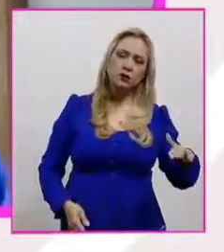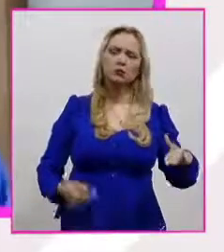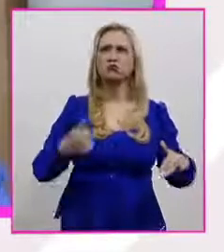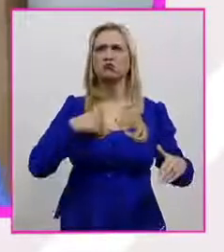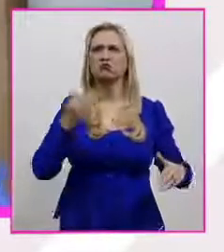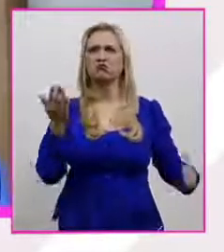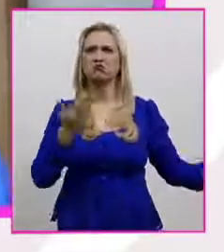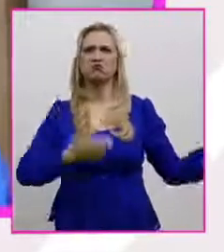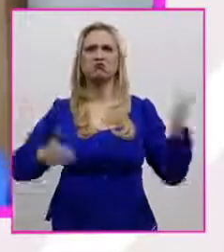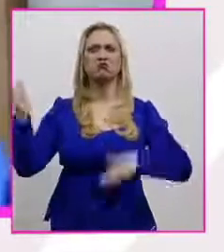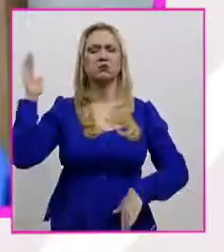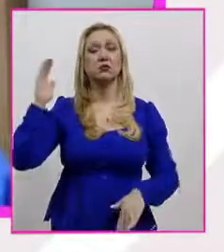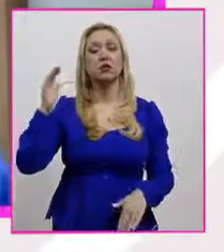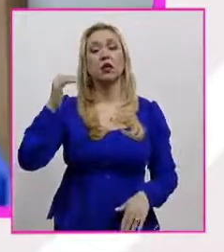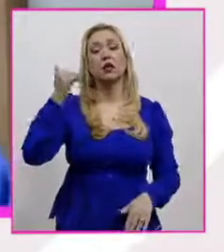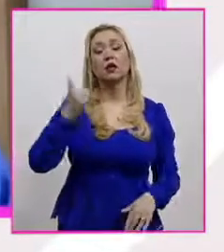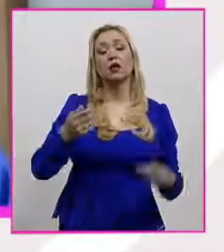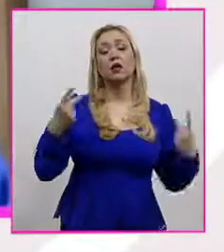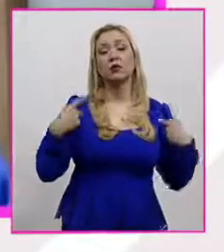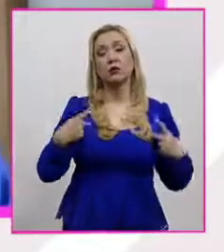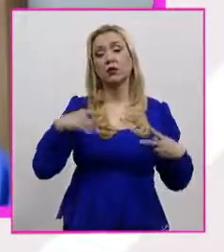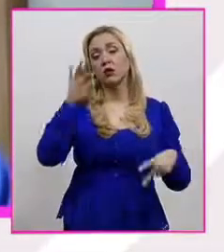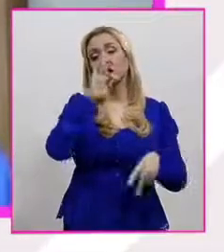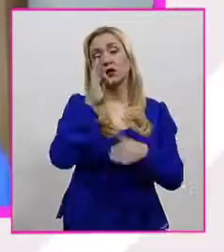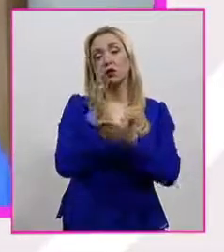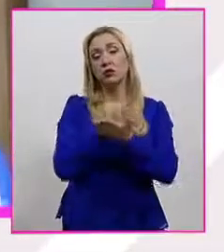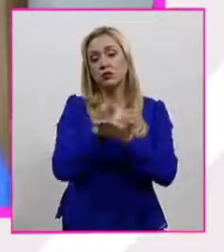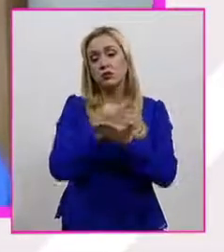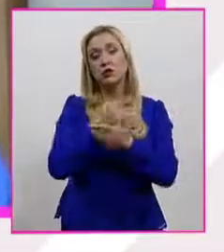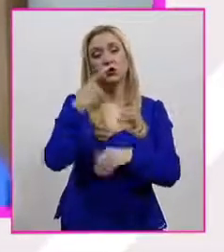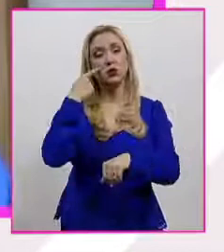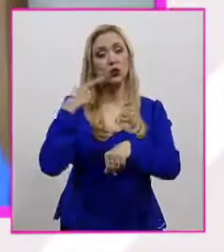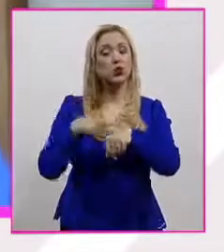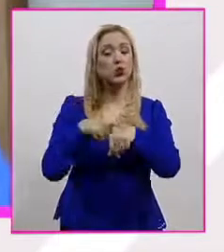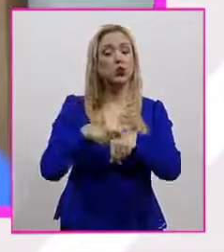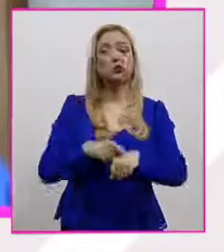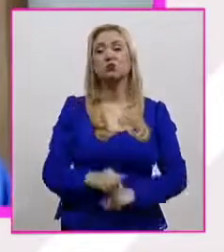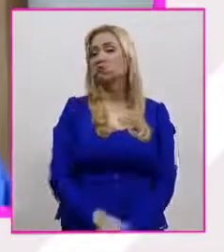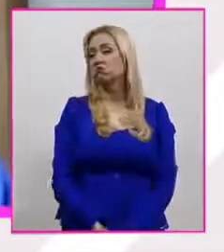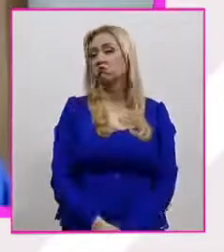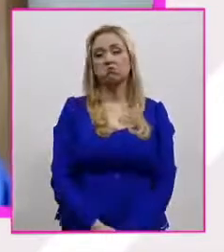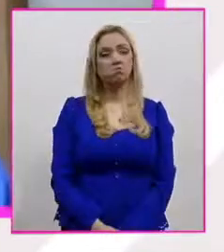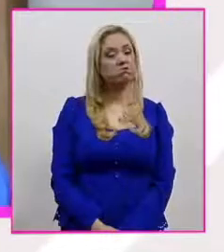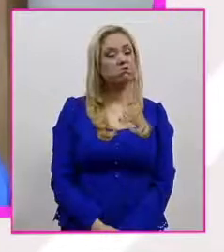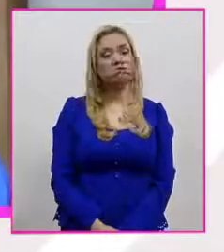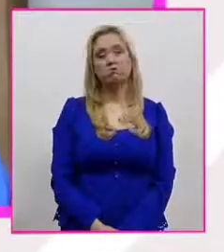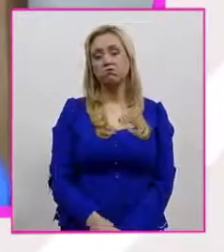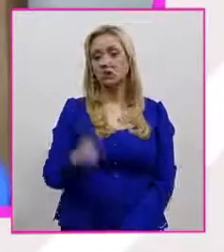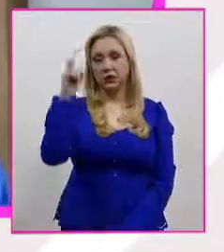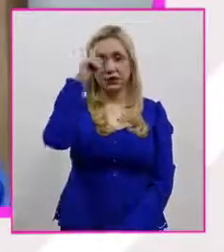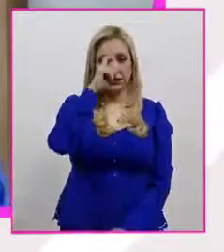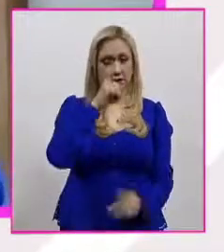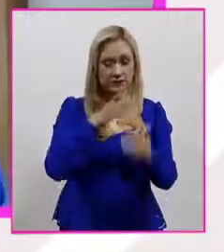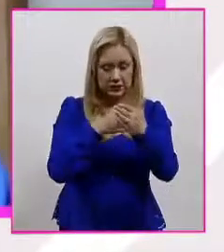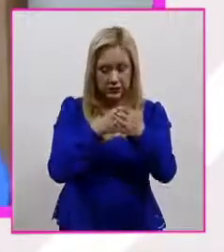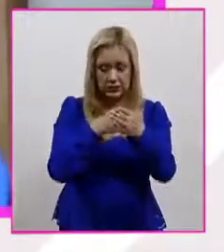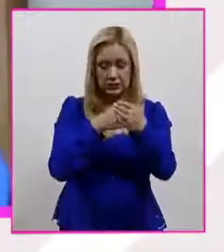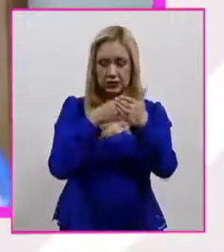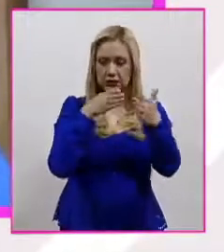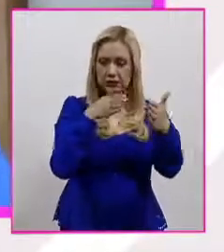alcanzan personas con tonos de piel más oscuros. De igual forma, vemos que existe